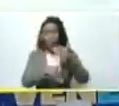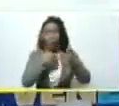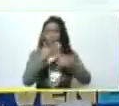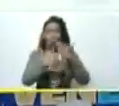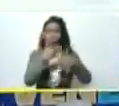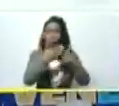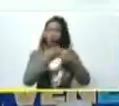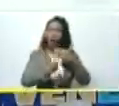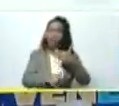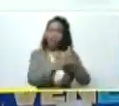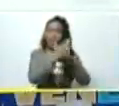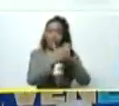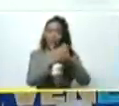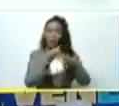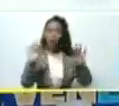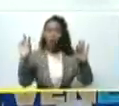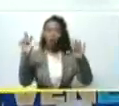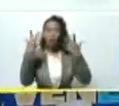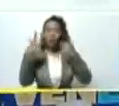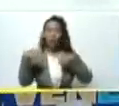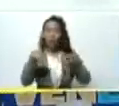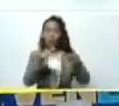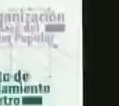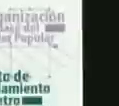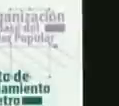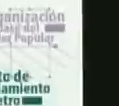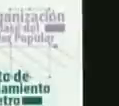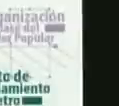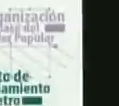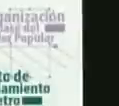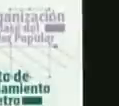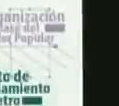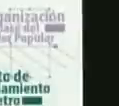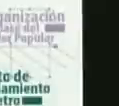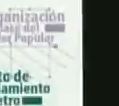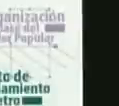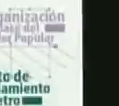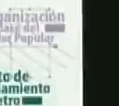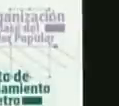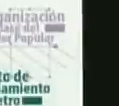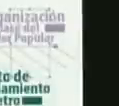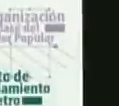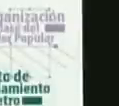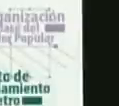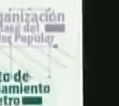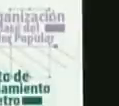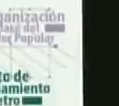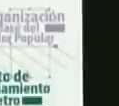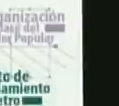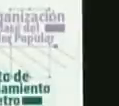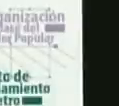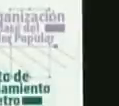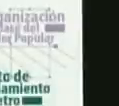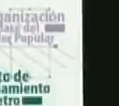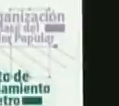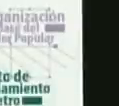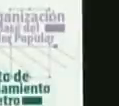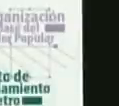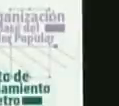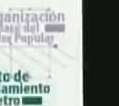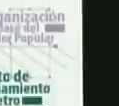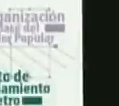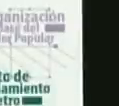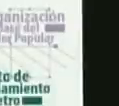compadre octavo lugar la investigación desarrollo e innovación bueno ahí vamos